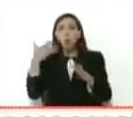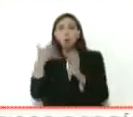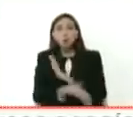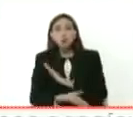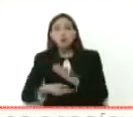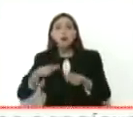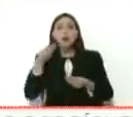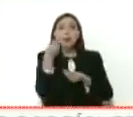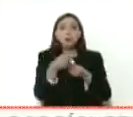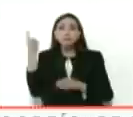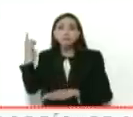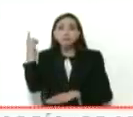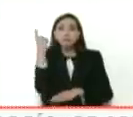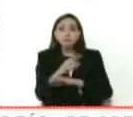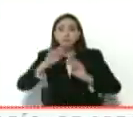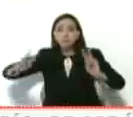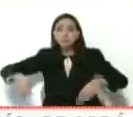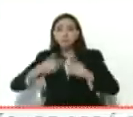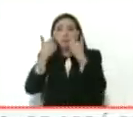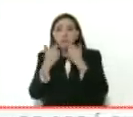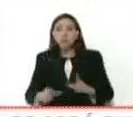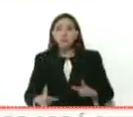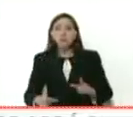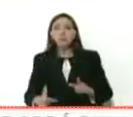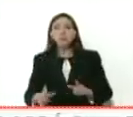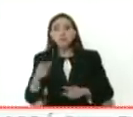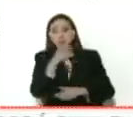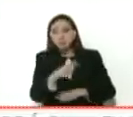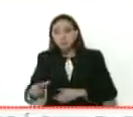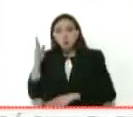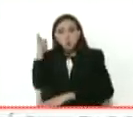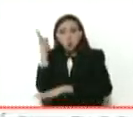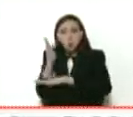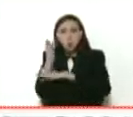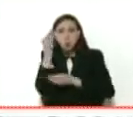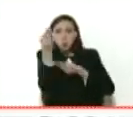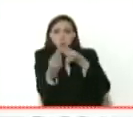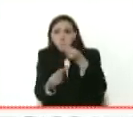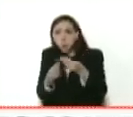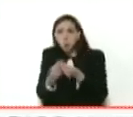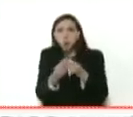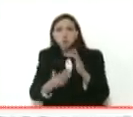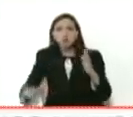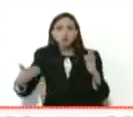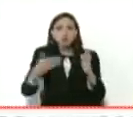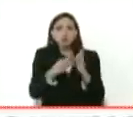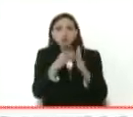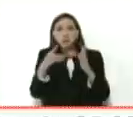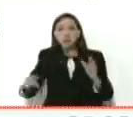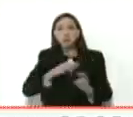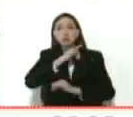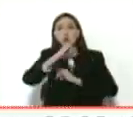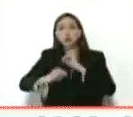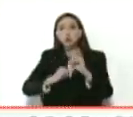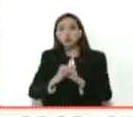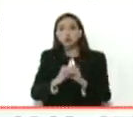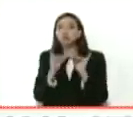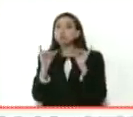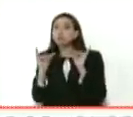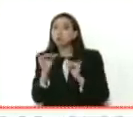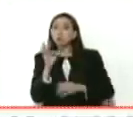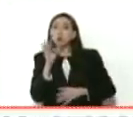de unilaterales e ilegales sanciones violatorias del derecho internacional de igual modo